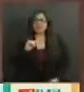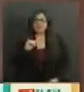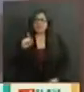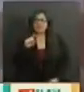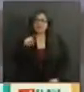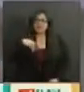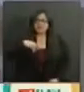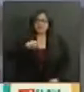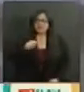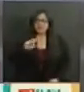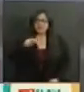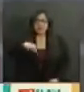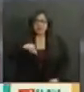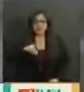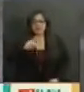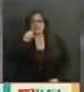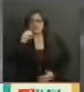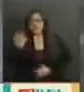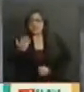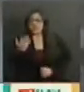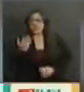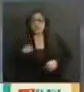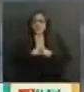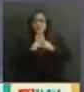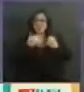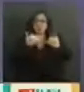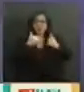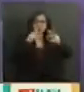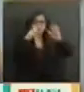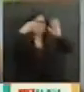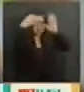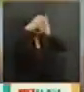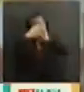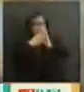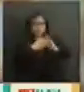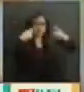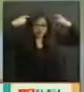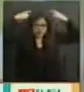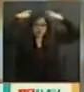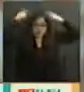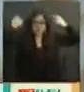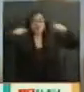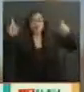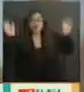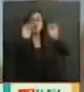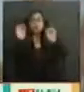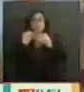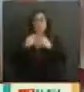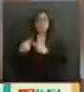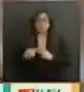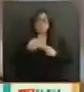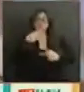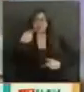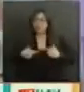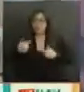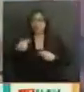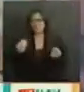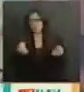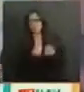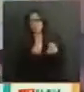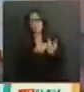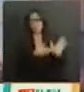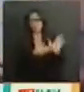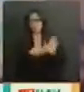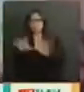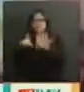juega justamente con los íconos de Disney, pero donde la crítica social y política es contundente. Invitó